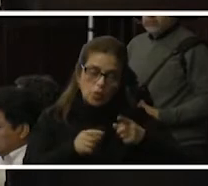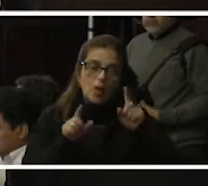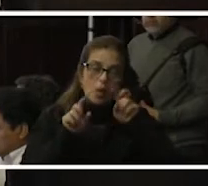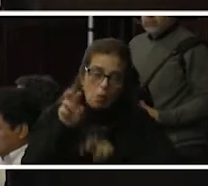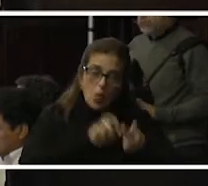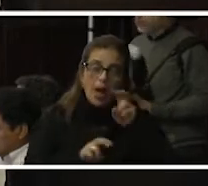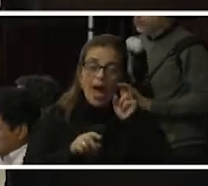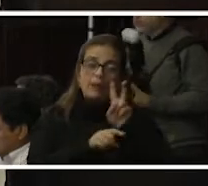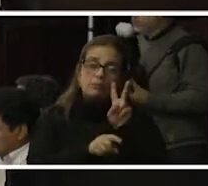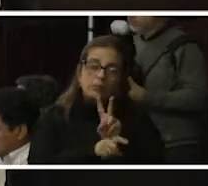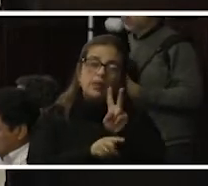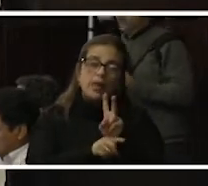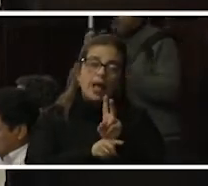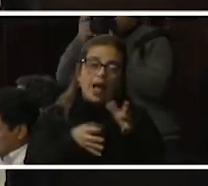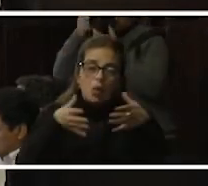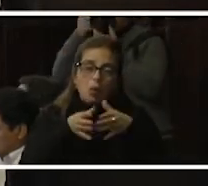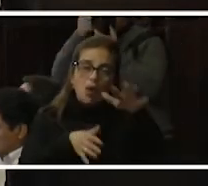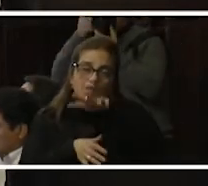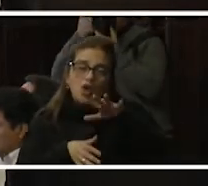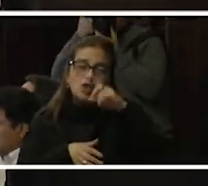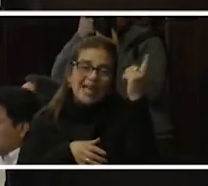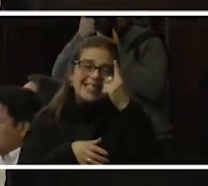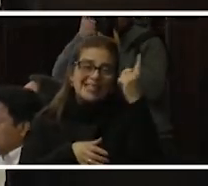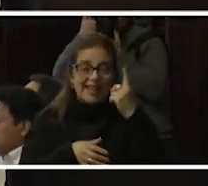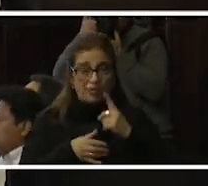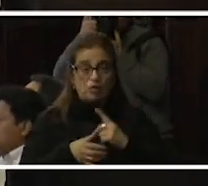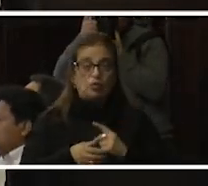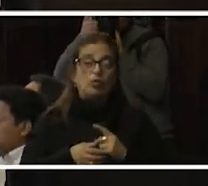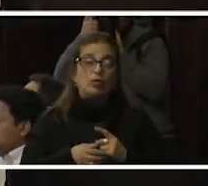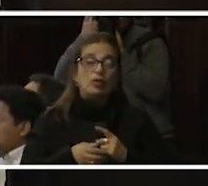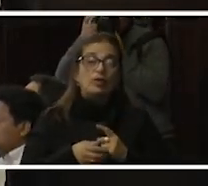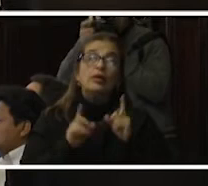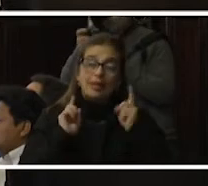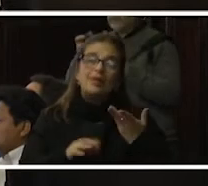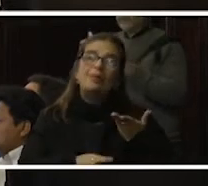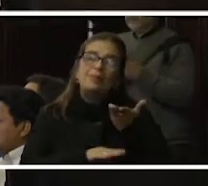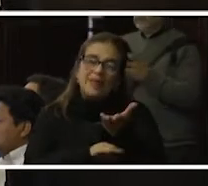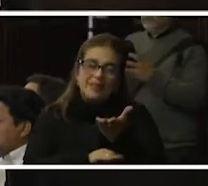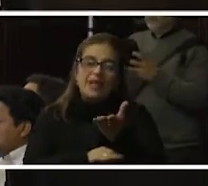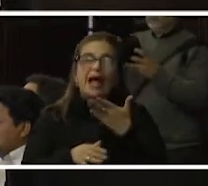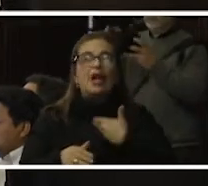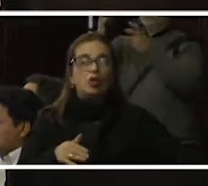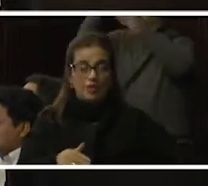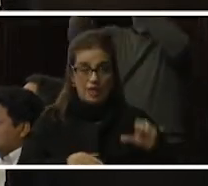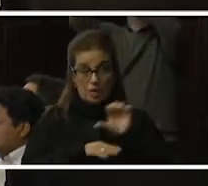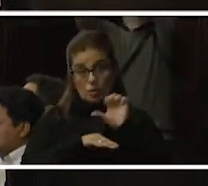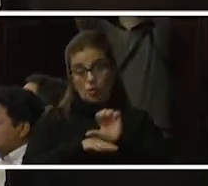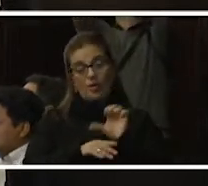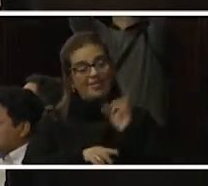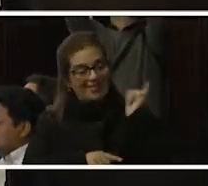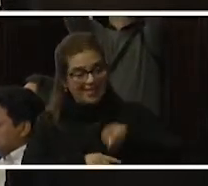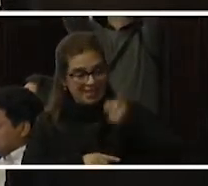la situación de los pueblos aislados Tagueri Tarmenani. Solicitamos al Estado ecuatoriano las medidas adoptadas